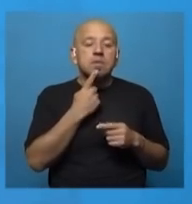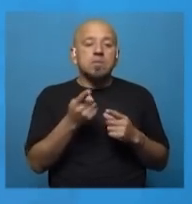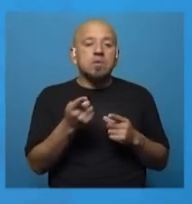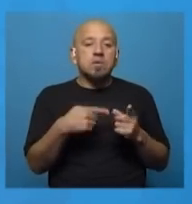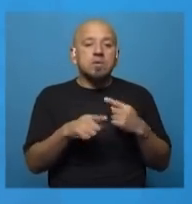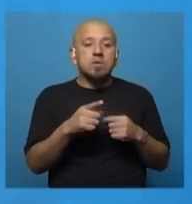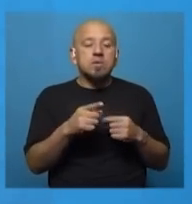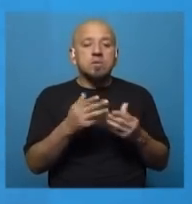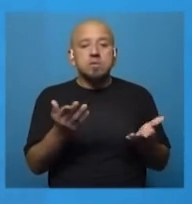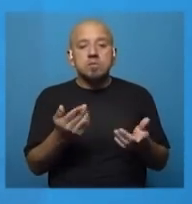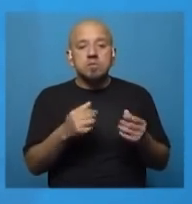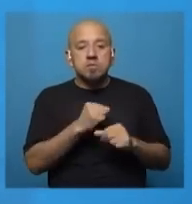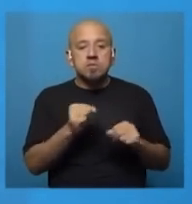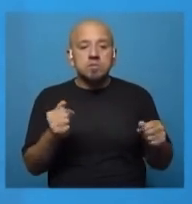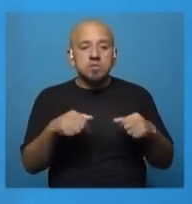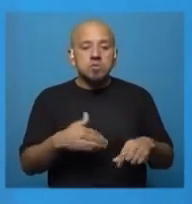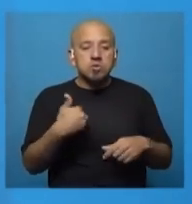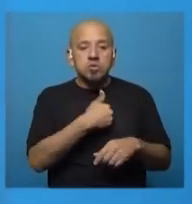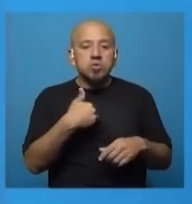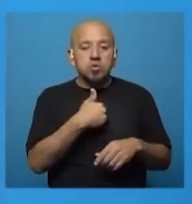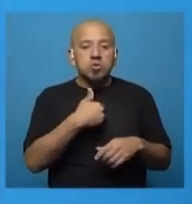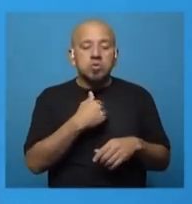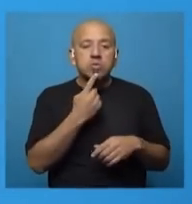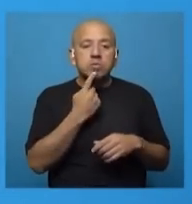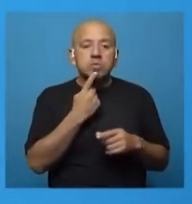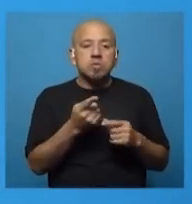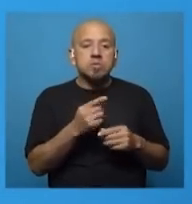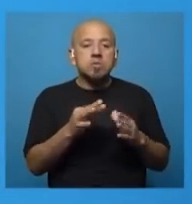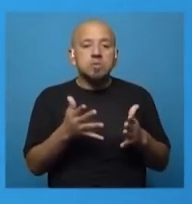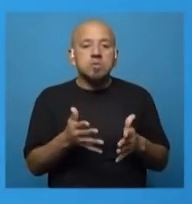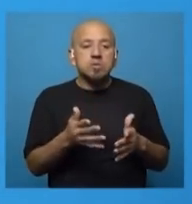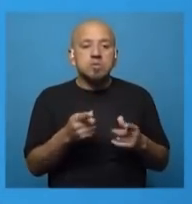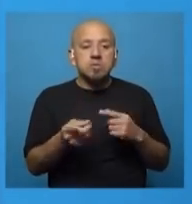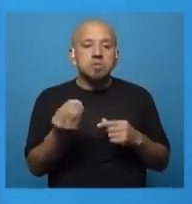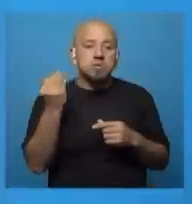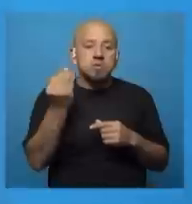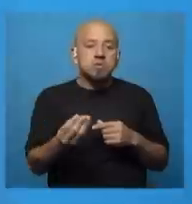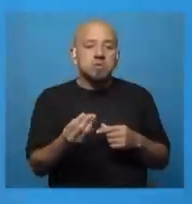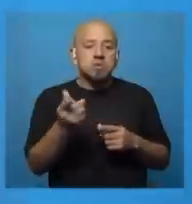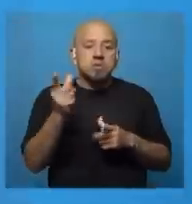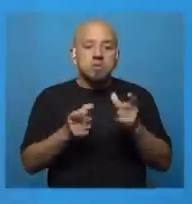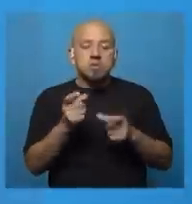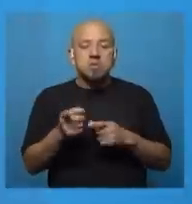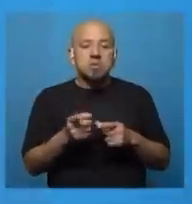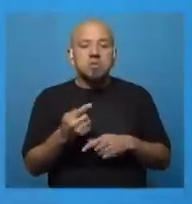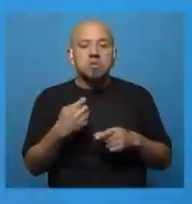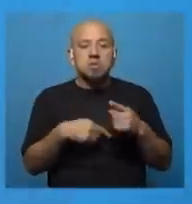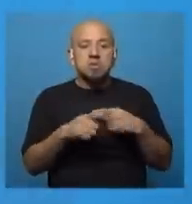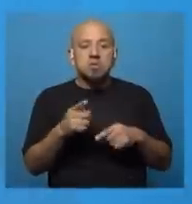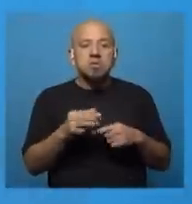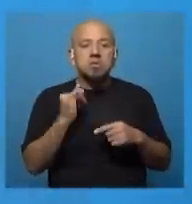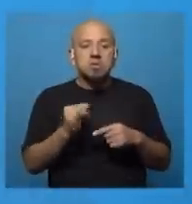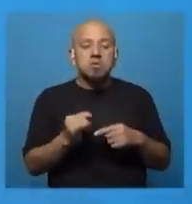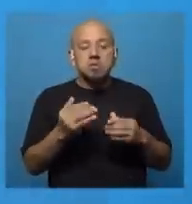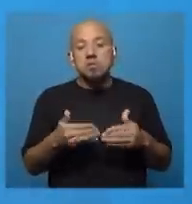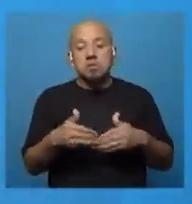los de la oposición podamos cumplir nuestro rol como legisladores para lo que nos puso la ciudadanía por lo tanto sí